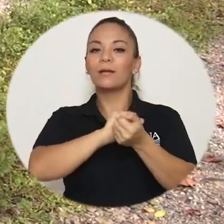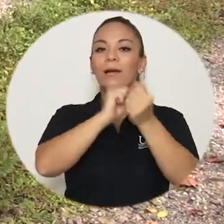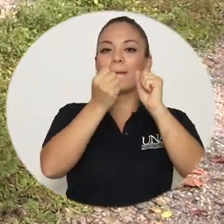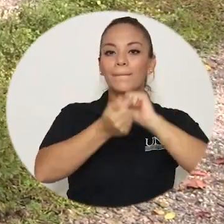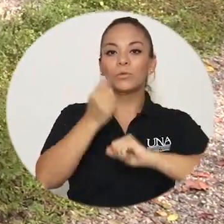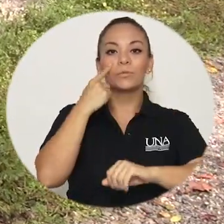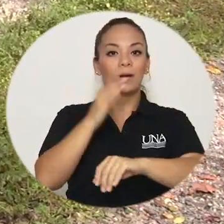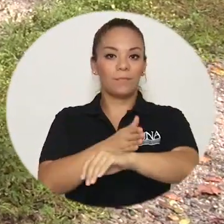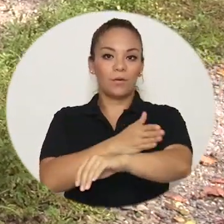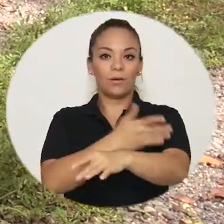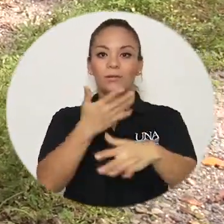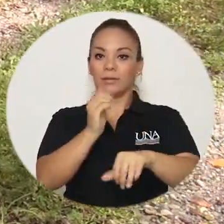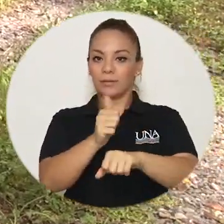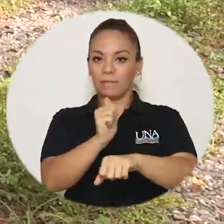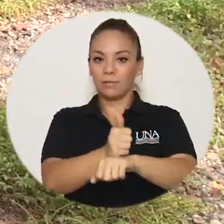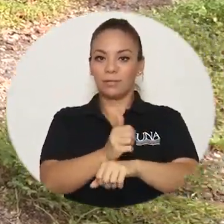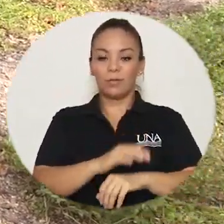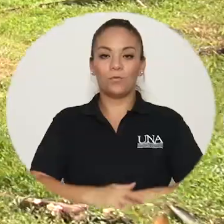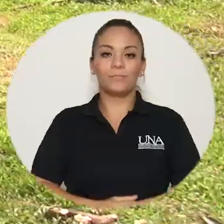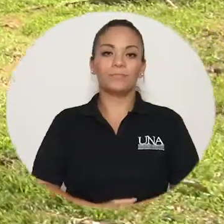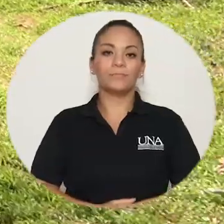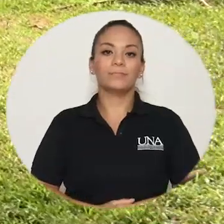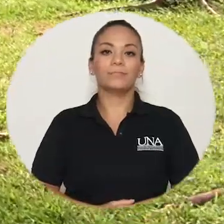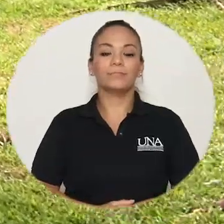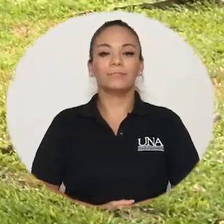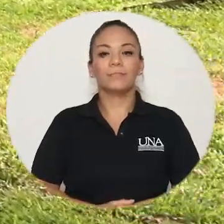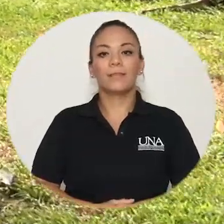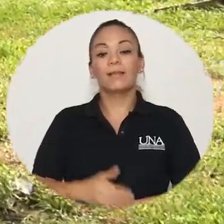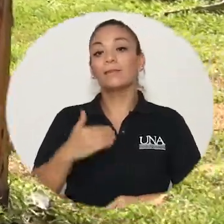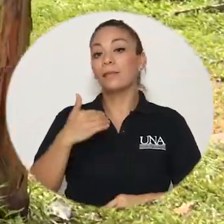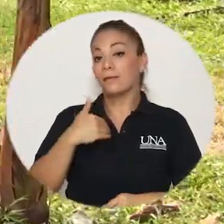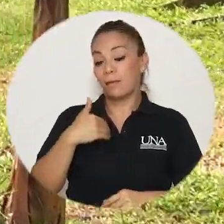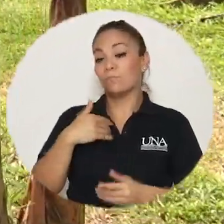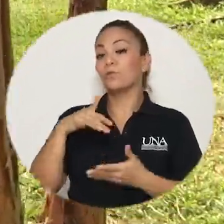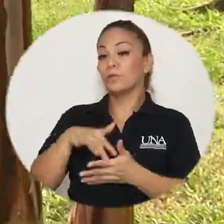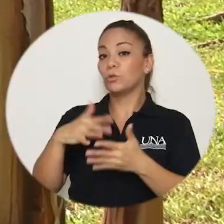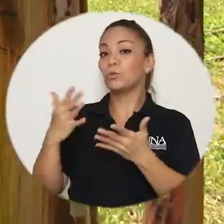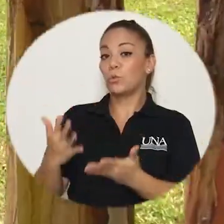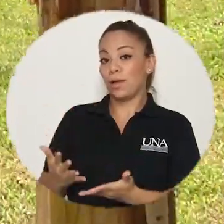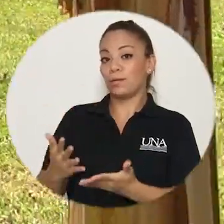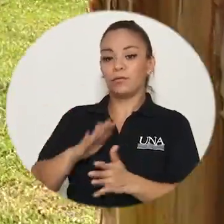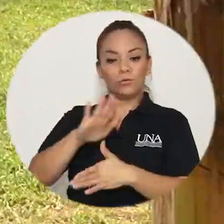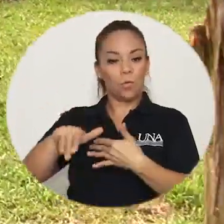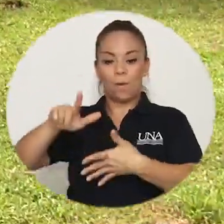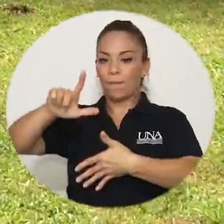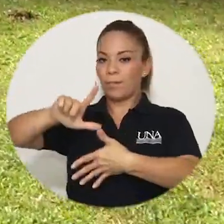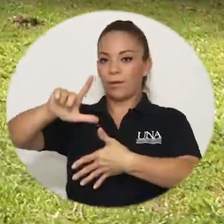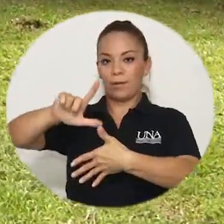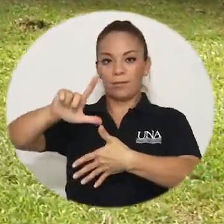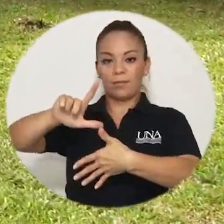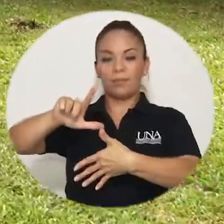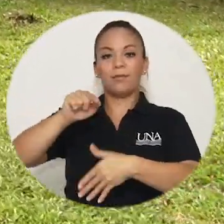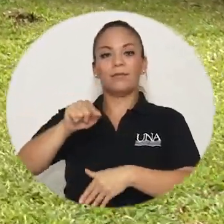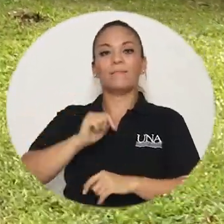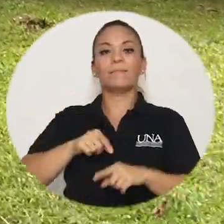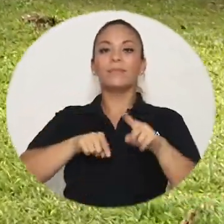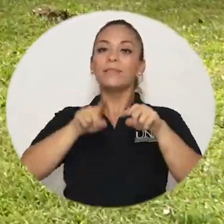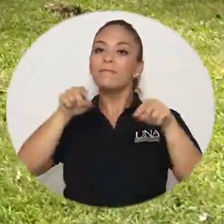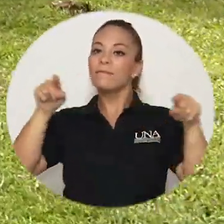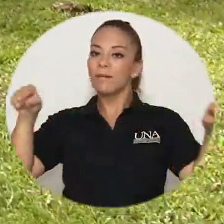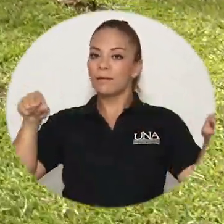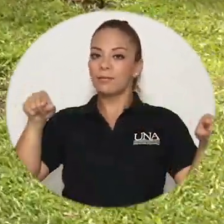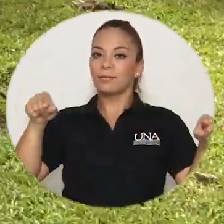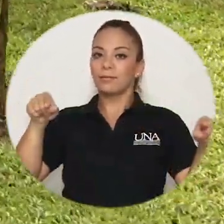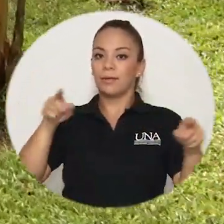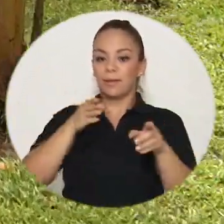cambios o mejorar lo ya establecido. Porque tenemos estudiantes, como les decía, de toda América Latina y de